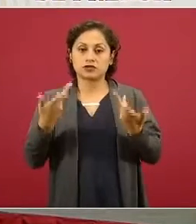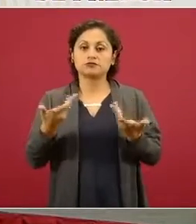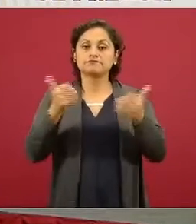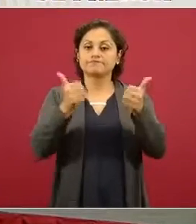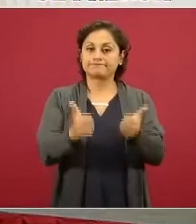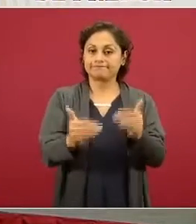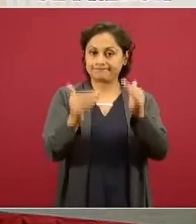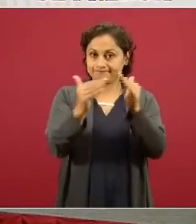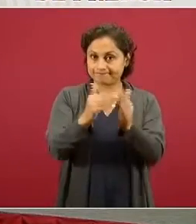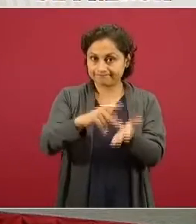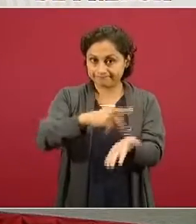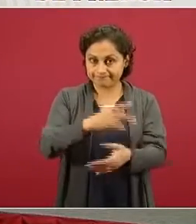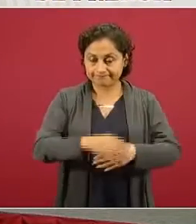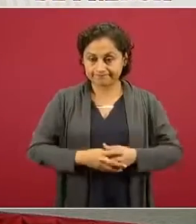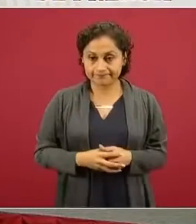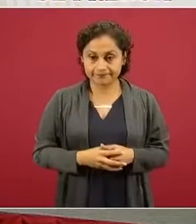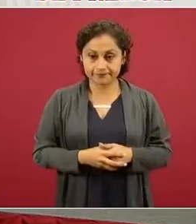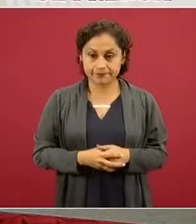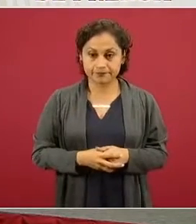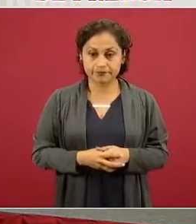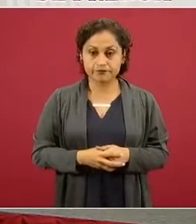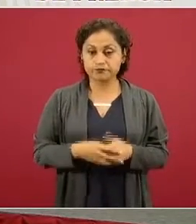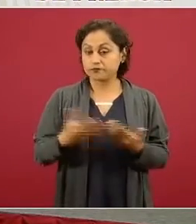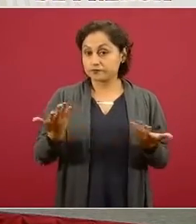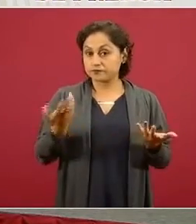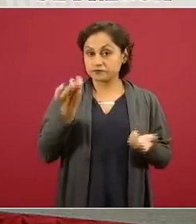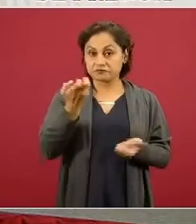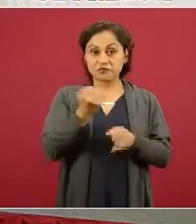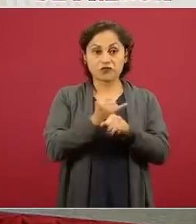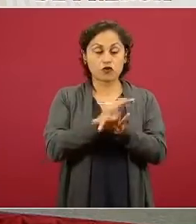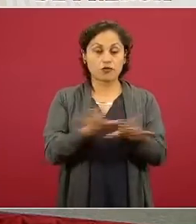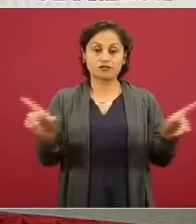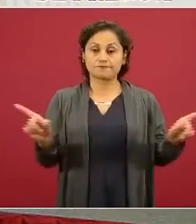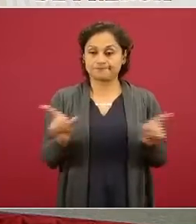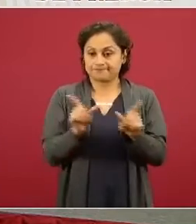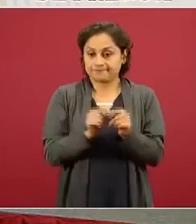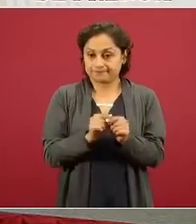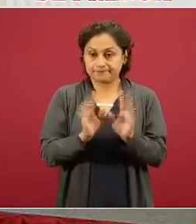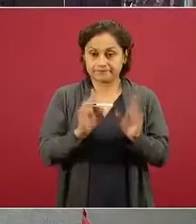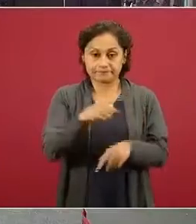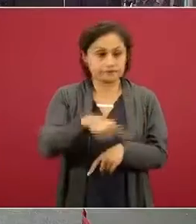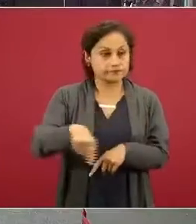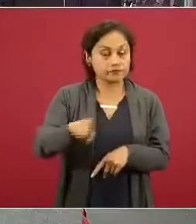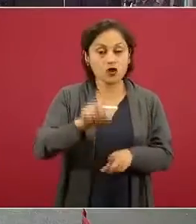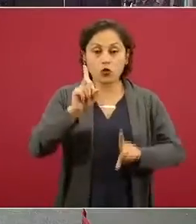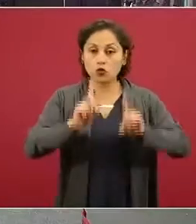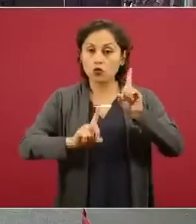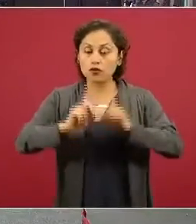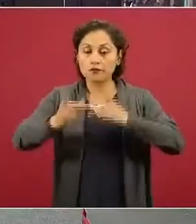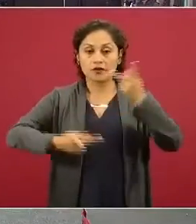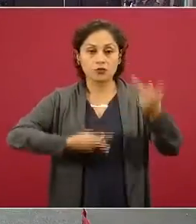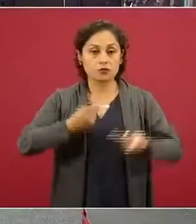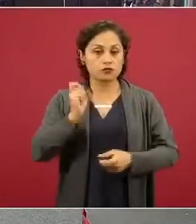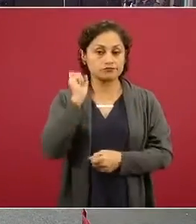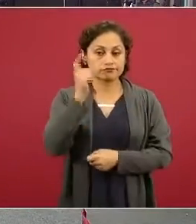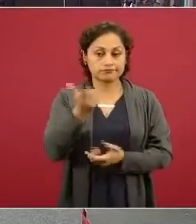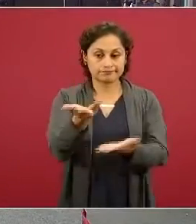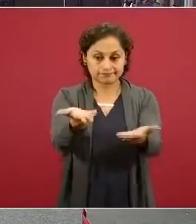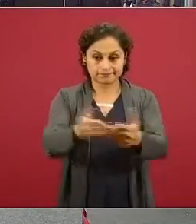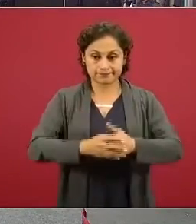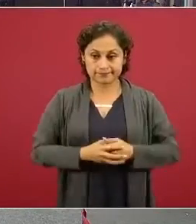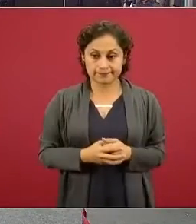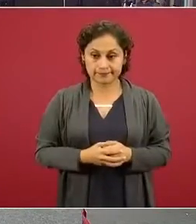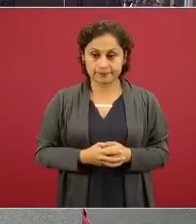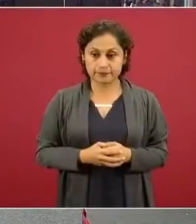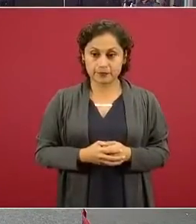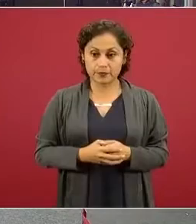Entonces, con esto cerramos y estoy abierto a cualquier pregunta que tengan del escenario. Si usted,